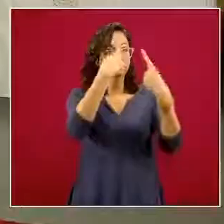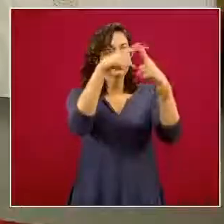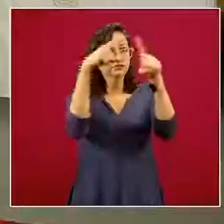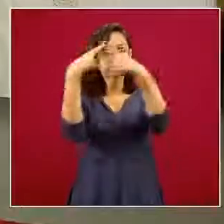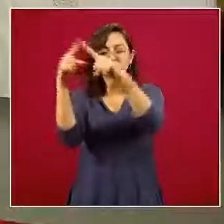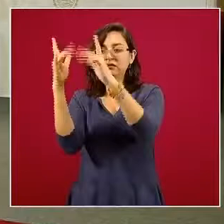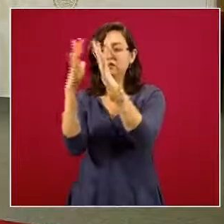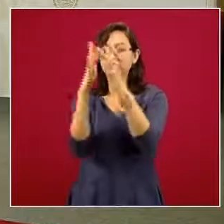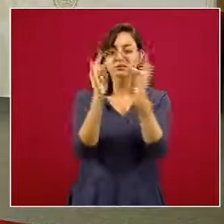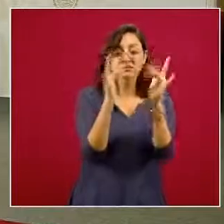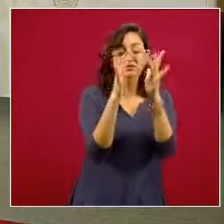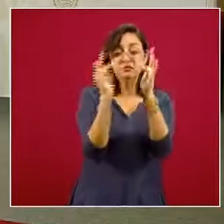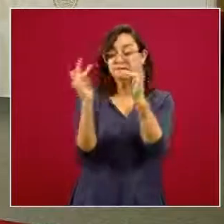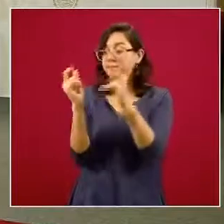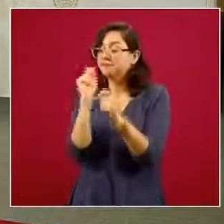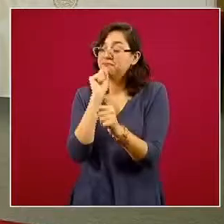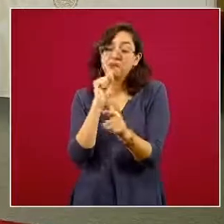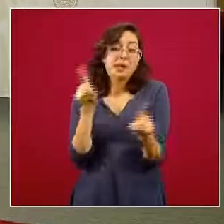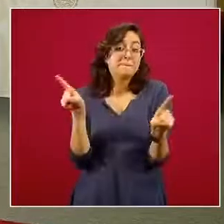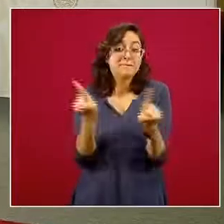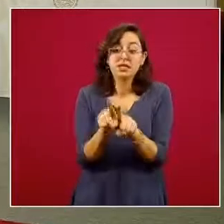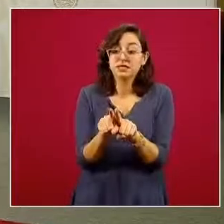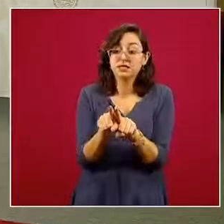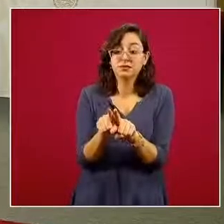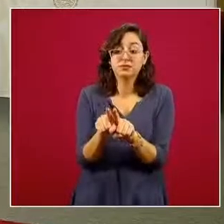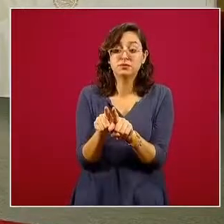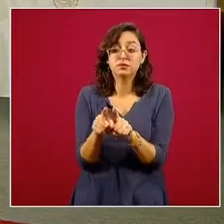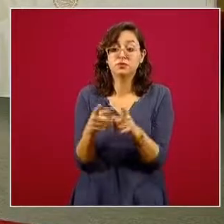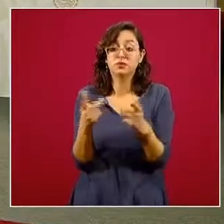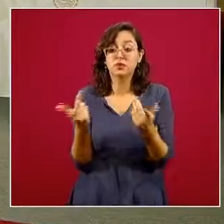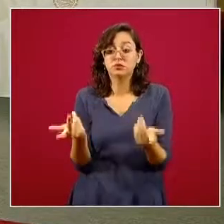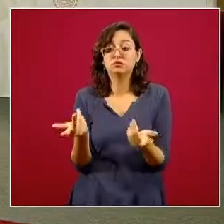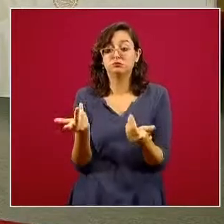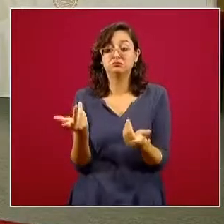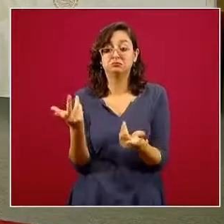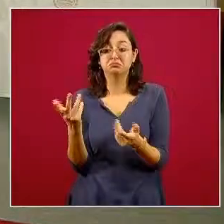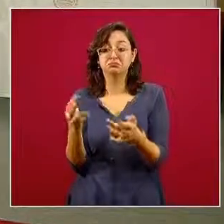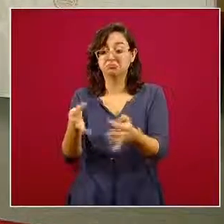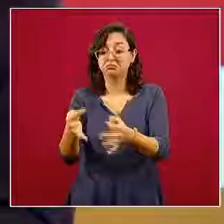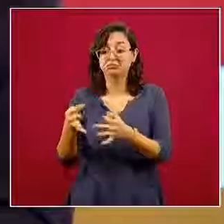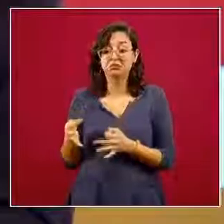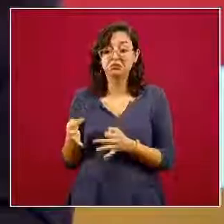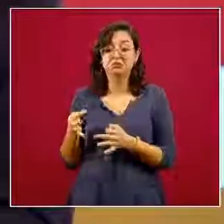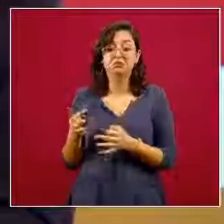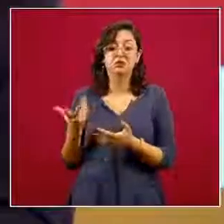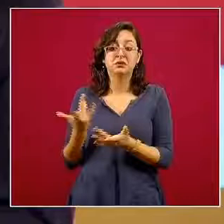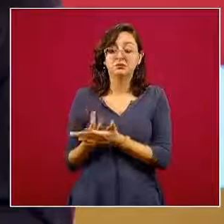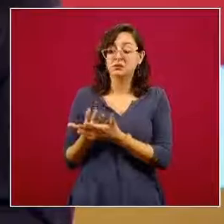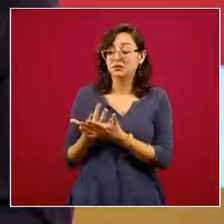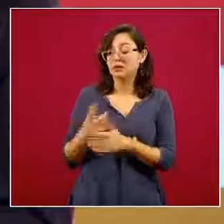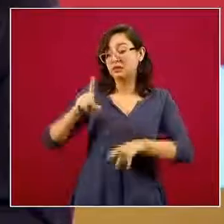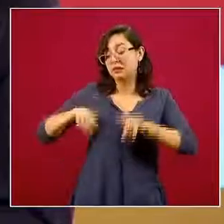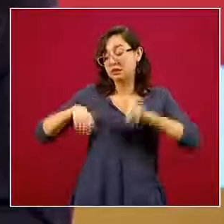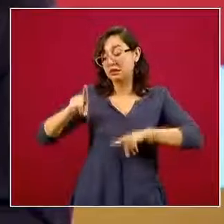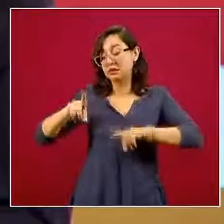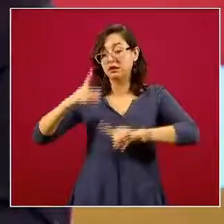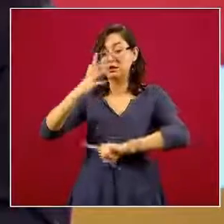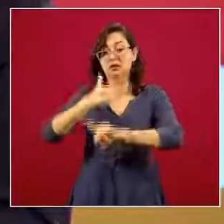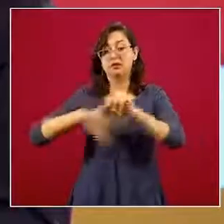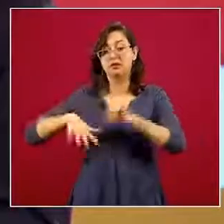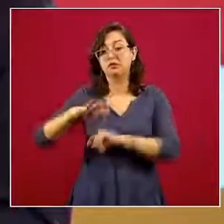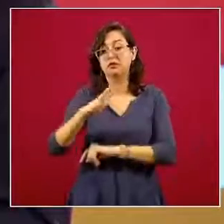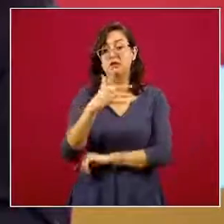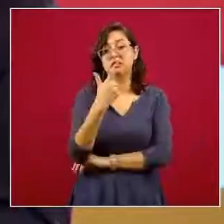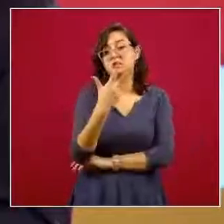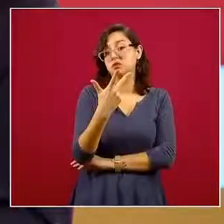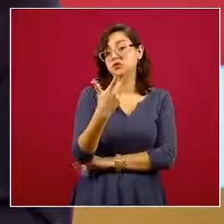en Francia, no es raro que conoce uno que puede haber retrasos, dependiendo de la enfermedad, dependiendo de la circunstancia, hasta